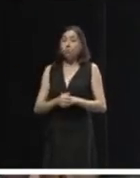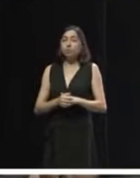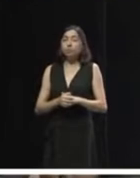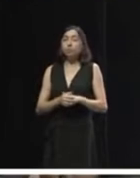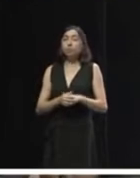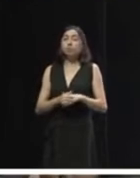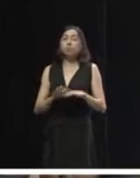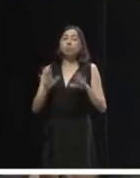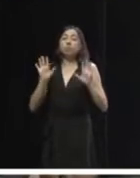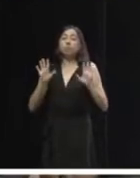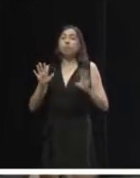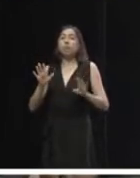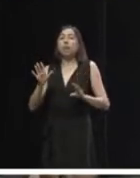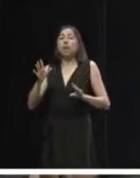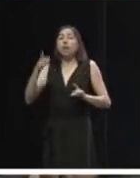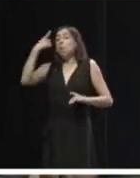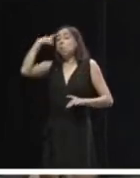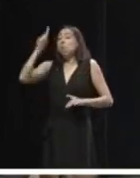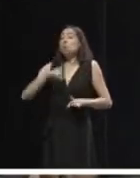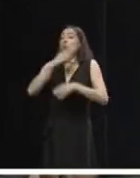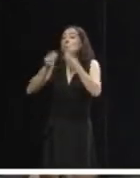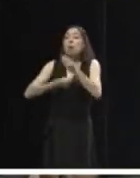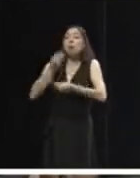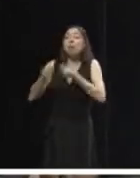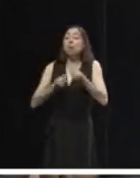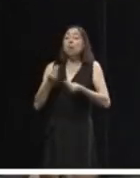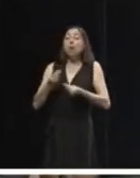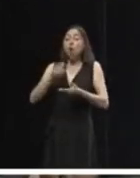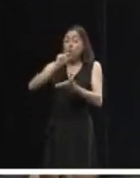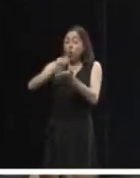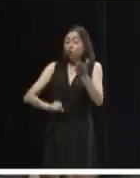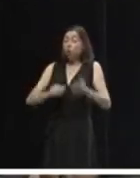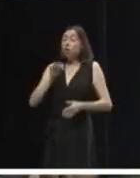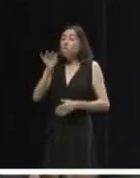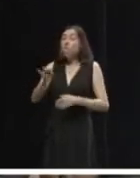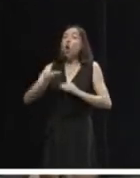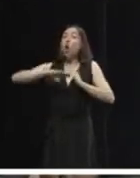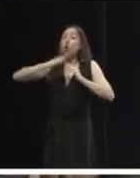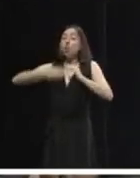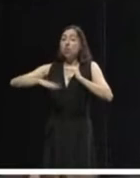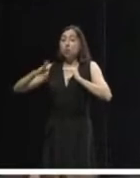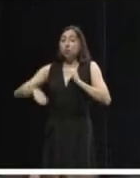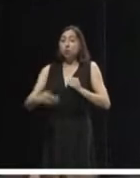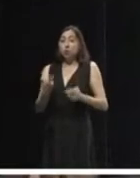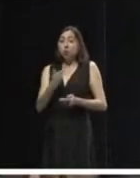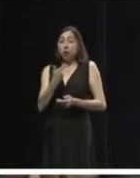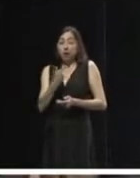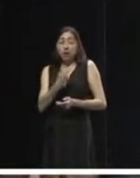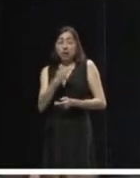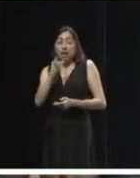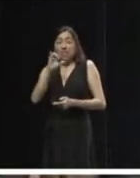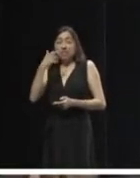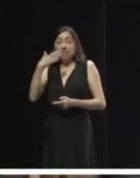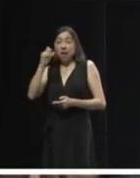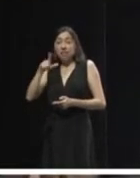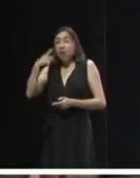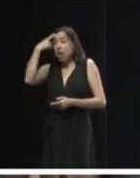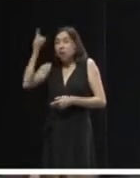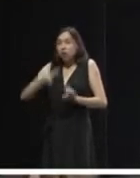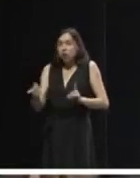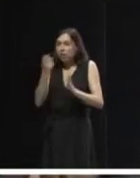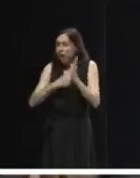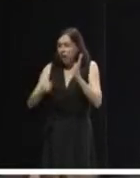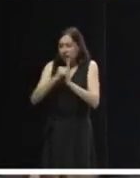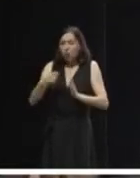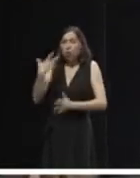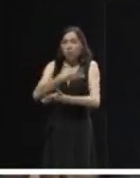bueno, que no sabe qué va a hacer con los fijos discontinuos. Querida Isabel, no sabe de qué va el artículo 16, no se entera de nada, es